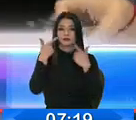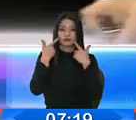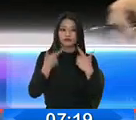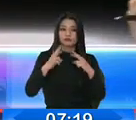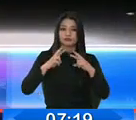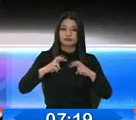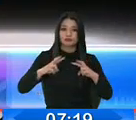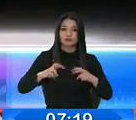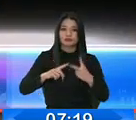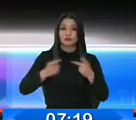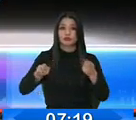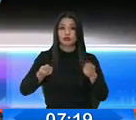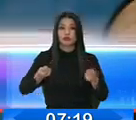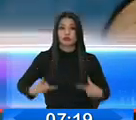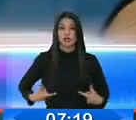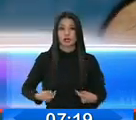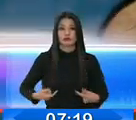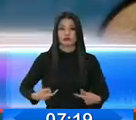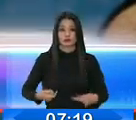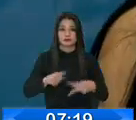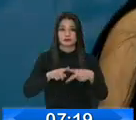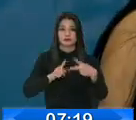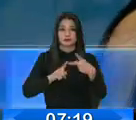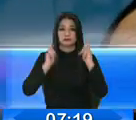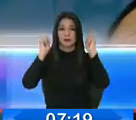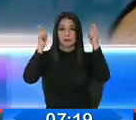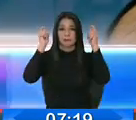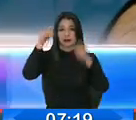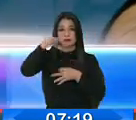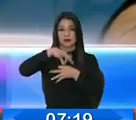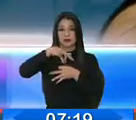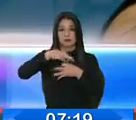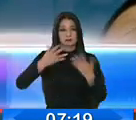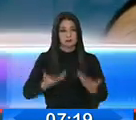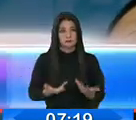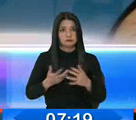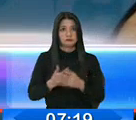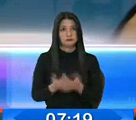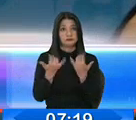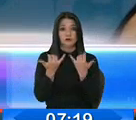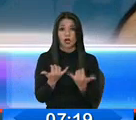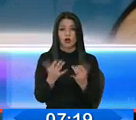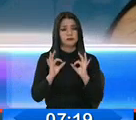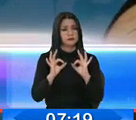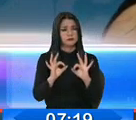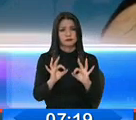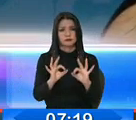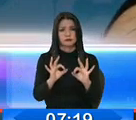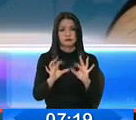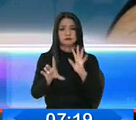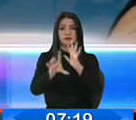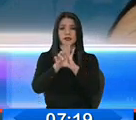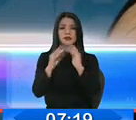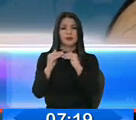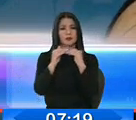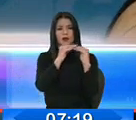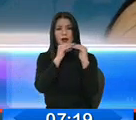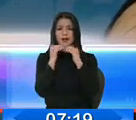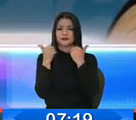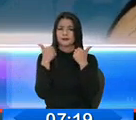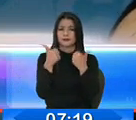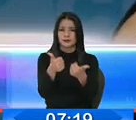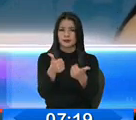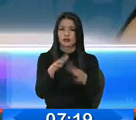y control de gasto electoral. Un tema fundamental también que ahora nos da las mejores condiciones del Código de la Democracia es